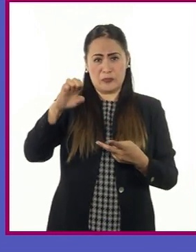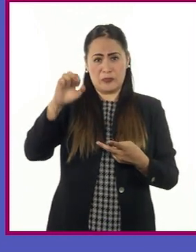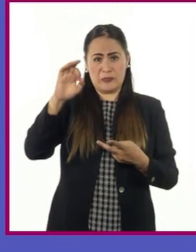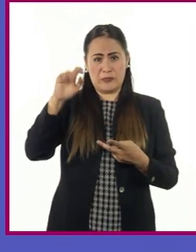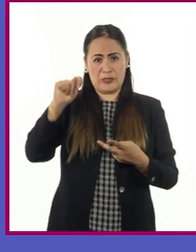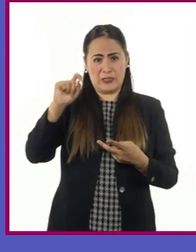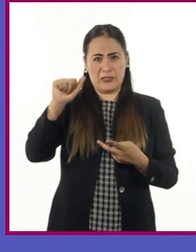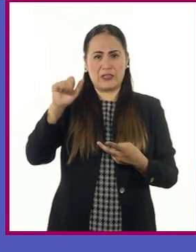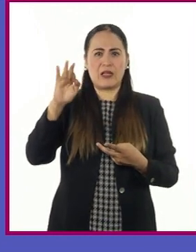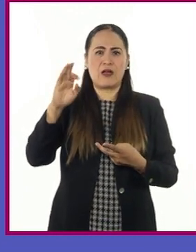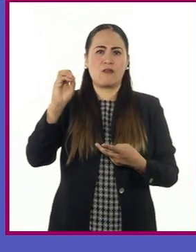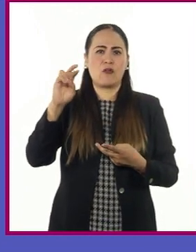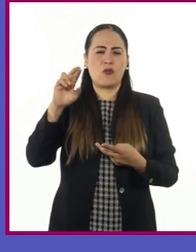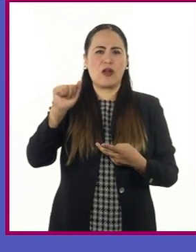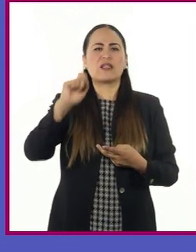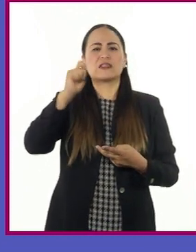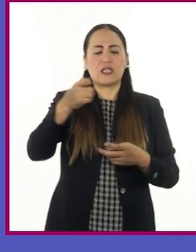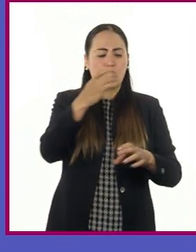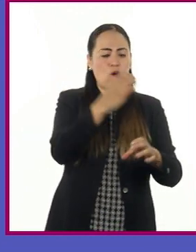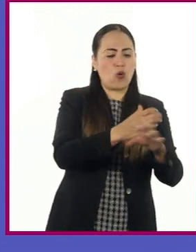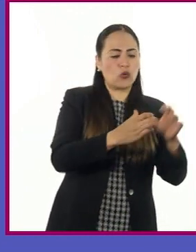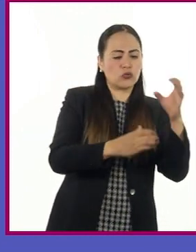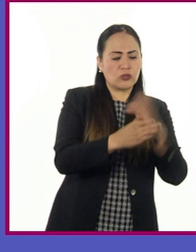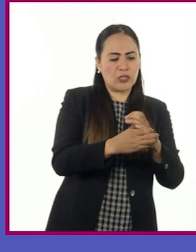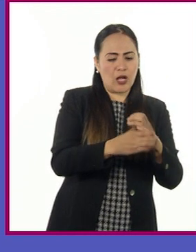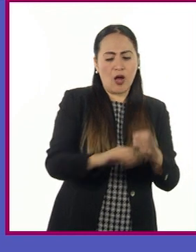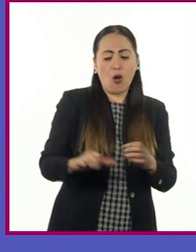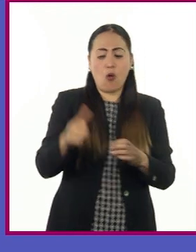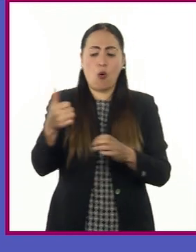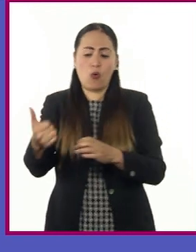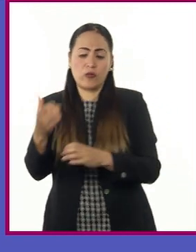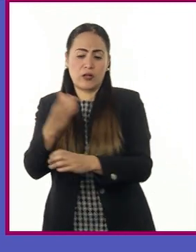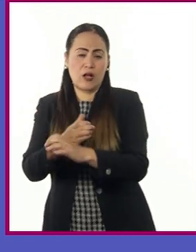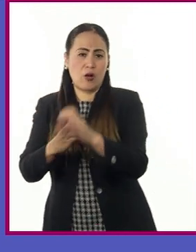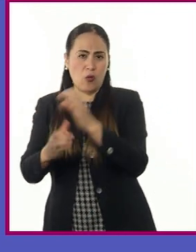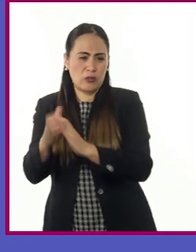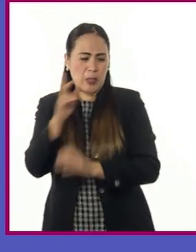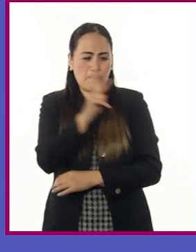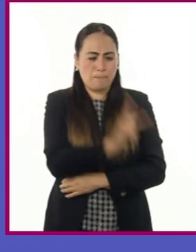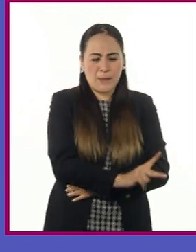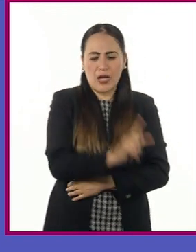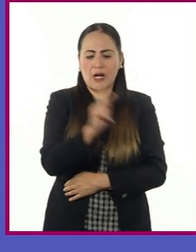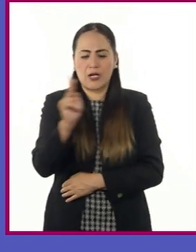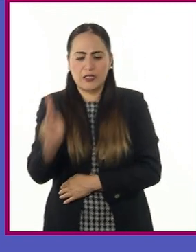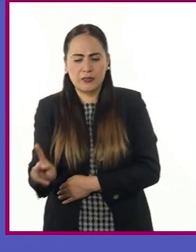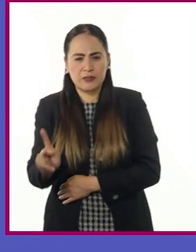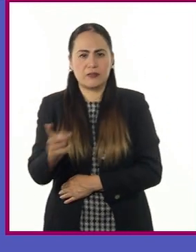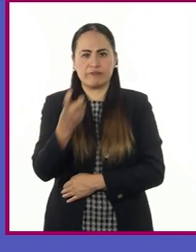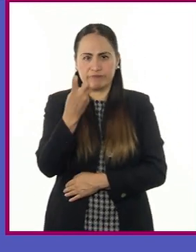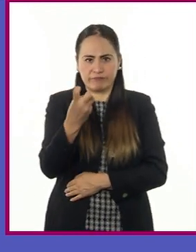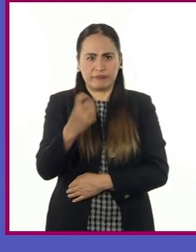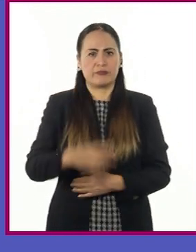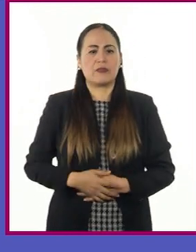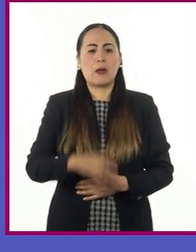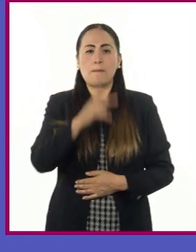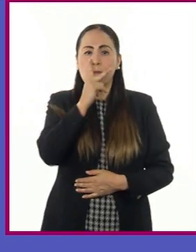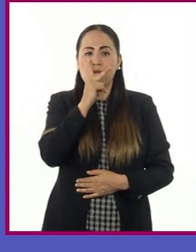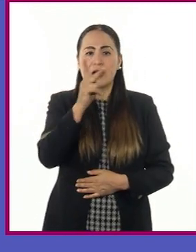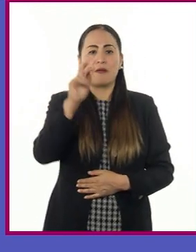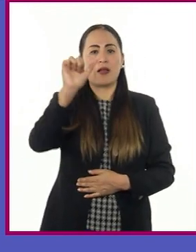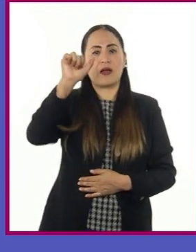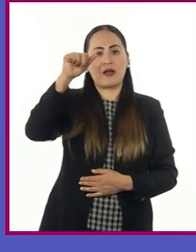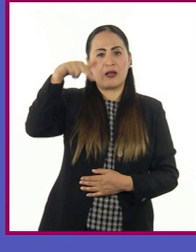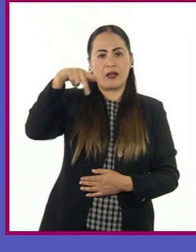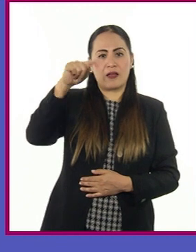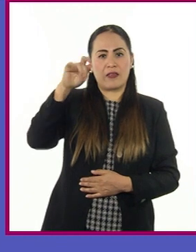se relaciona un objeto con otro mediante una comparación implícita. La palabra antes se